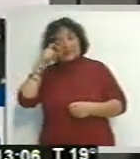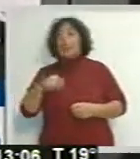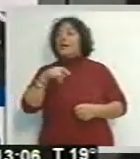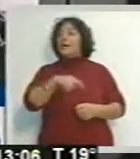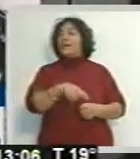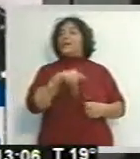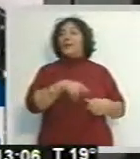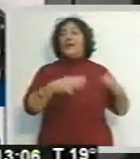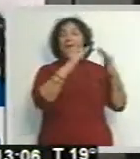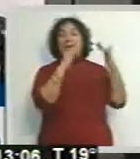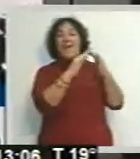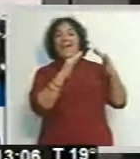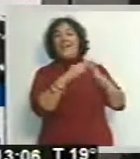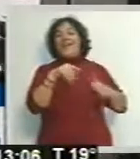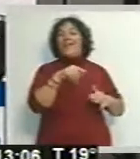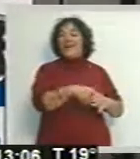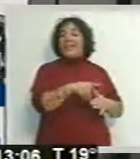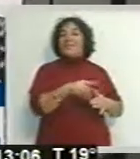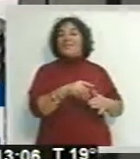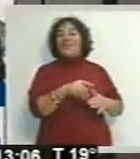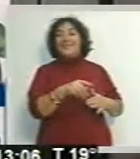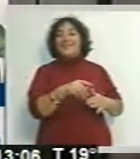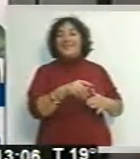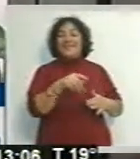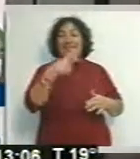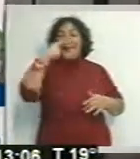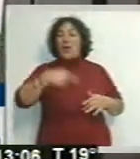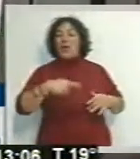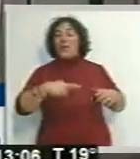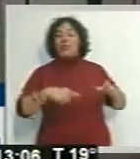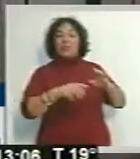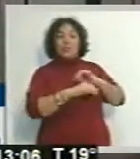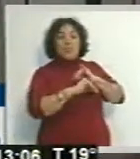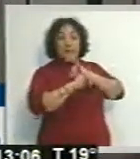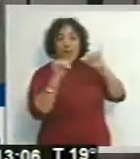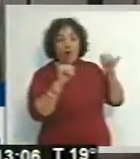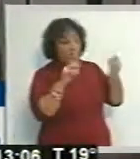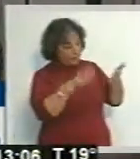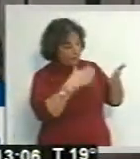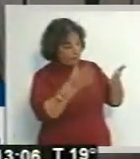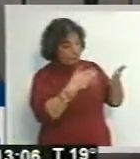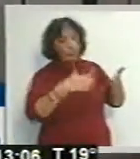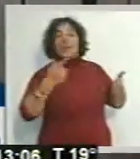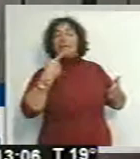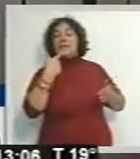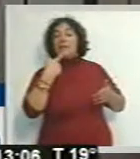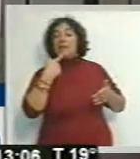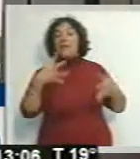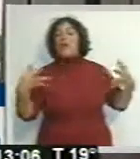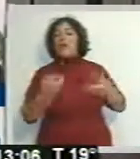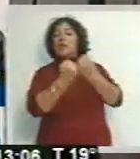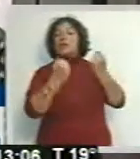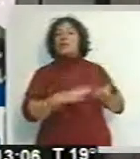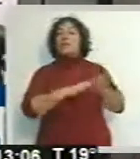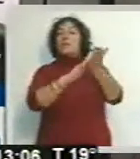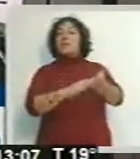de este hogar. Nuestros equipos están ahí. Bueno, el último informe fue en septiembre, donde se hizo todo un relevamiento. La fundación presenta los papeles